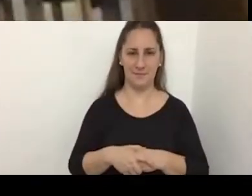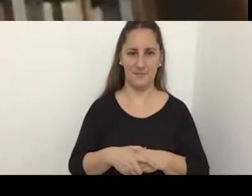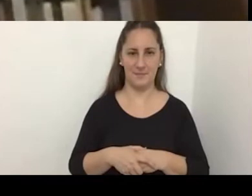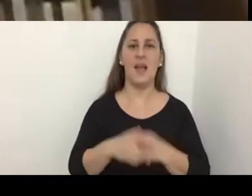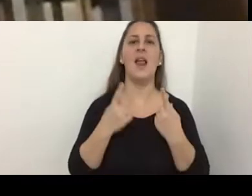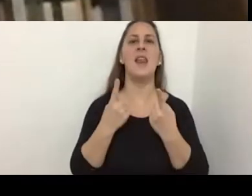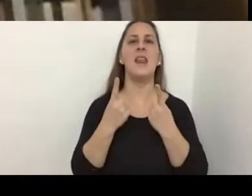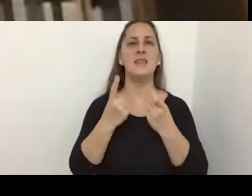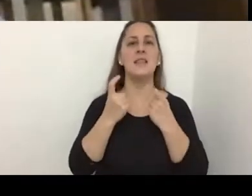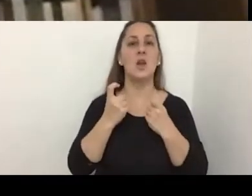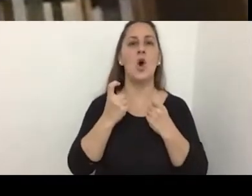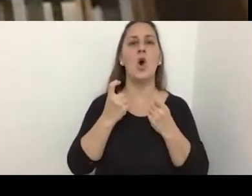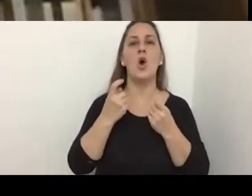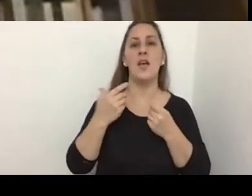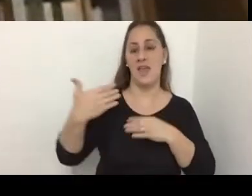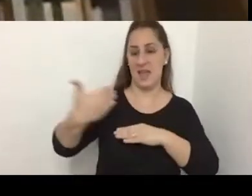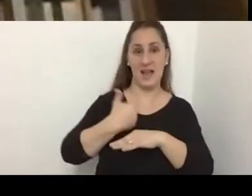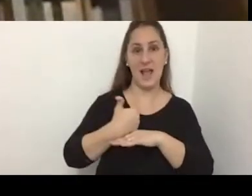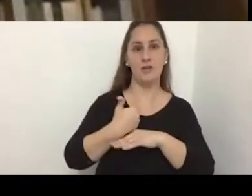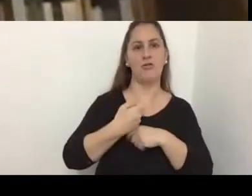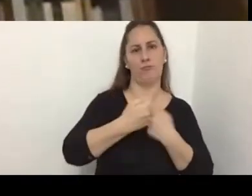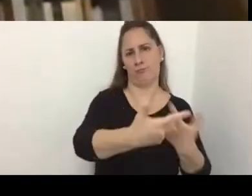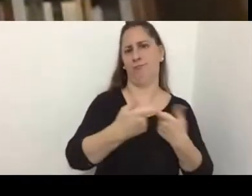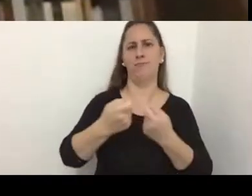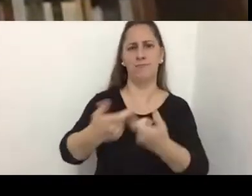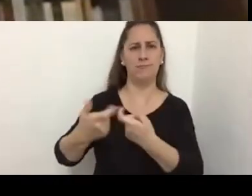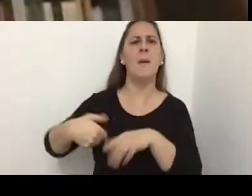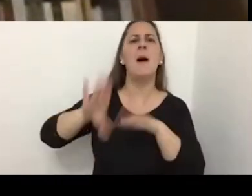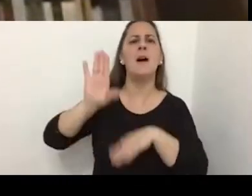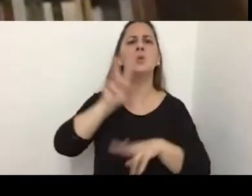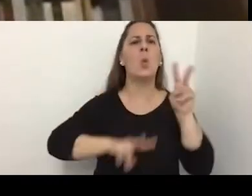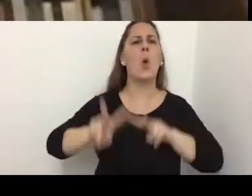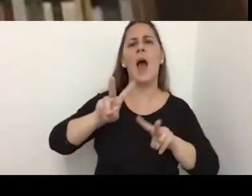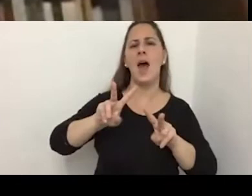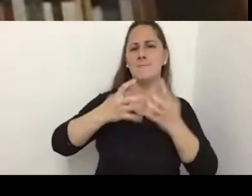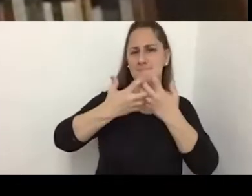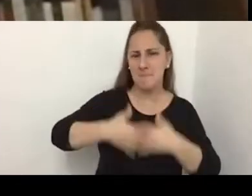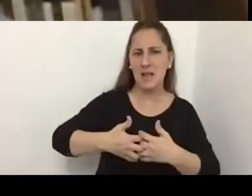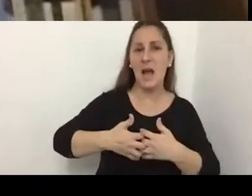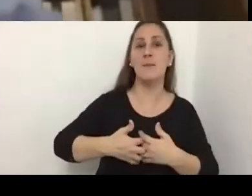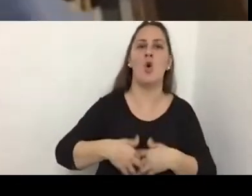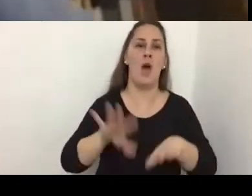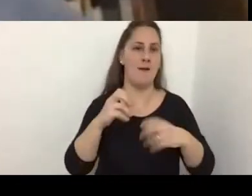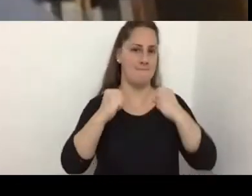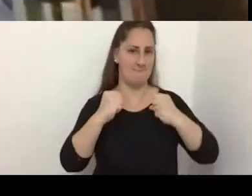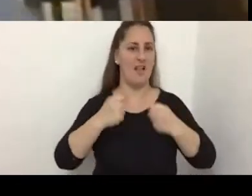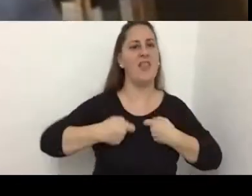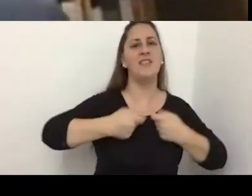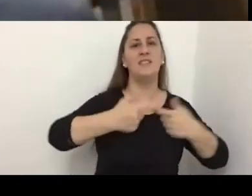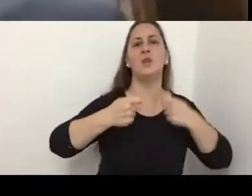necesaria distribución del ingreso e inclusive buscar mecanismos que potencien la distribución sin a veces